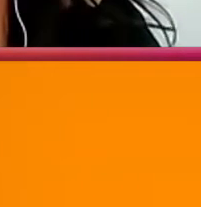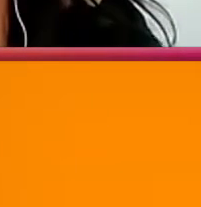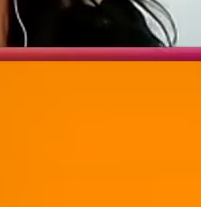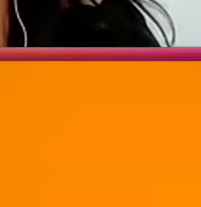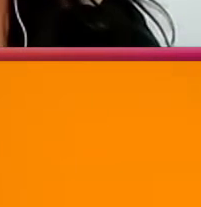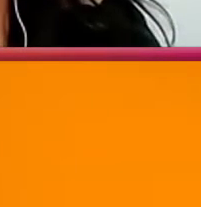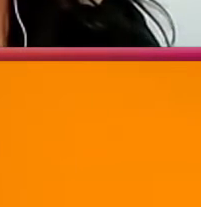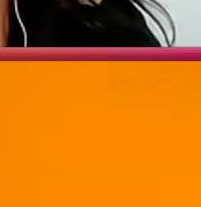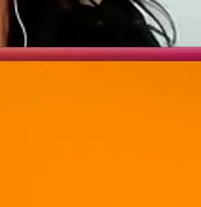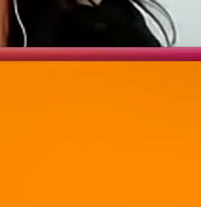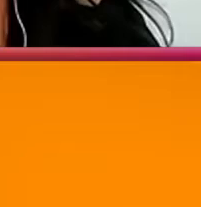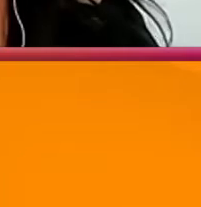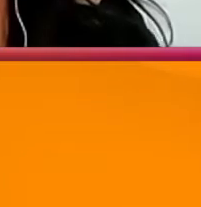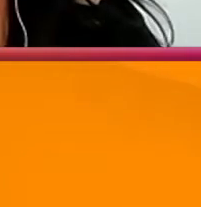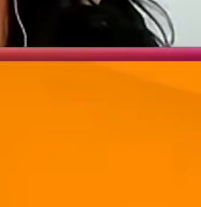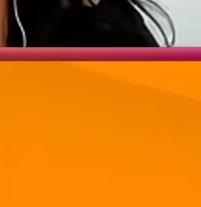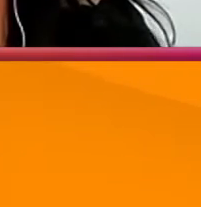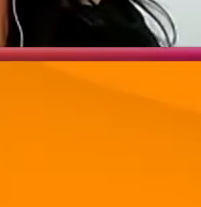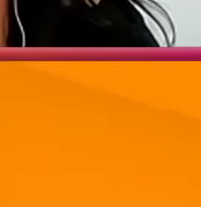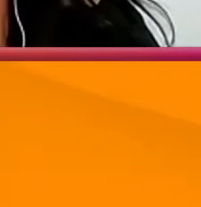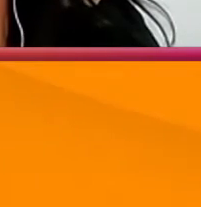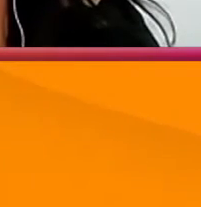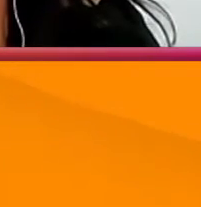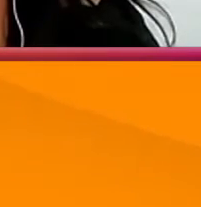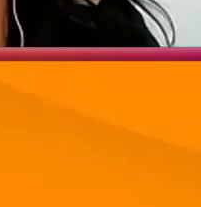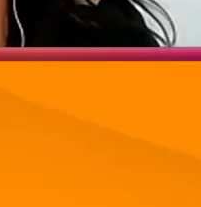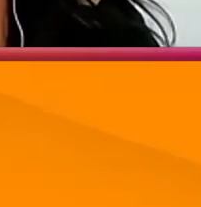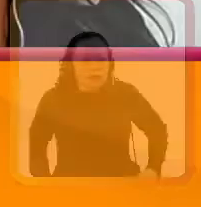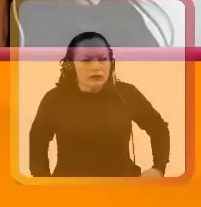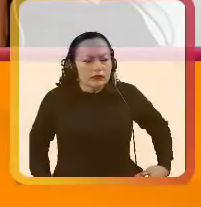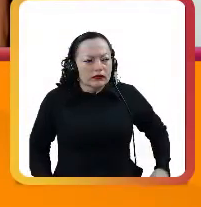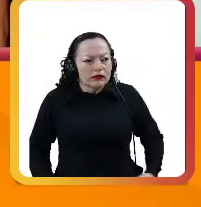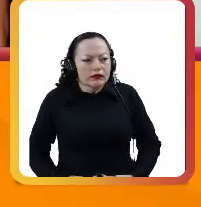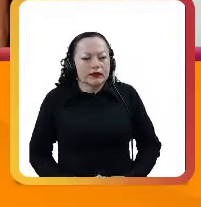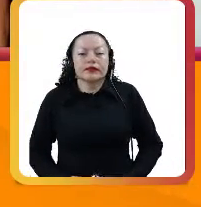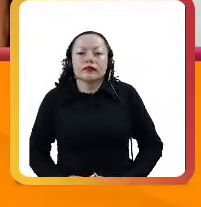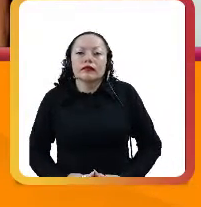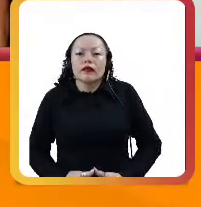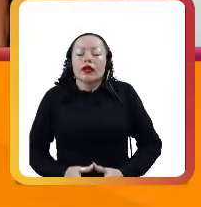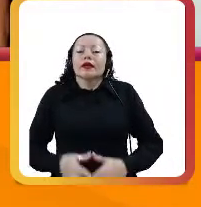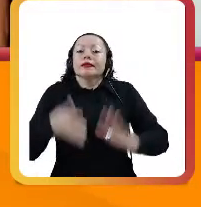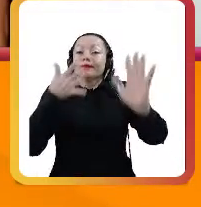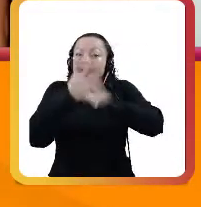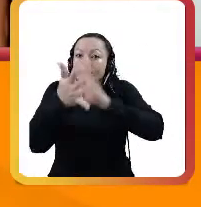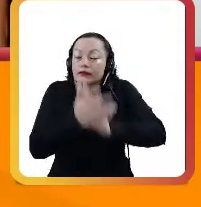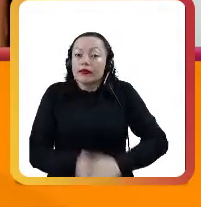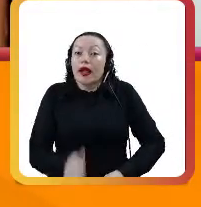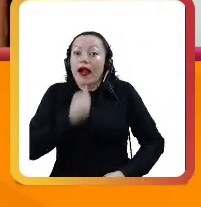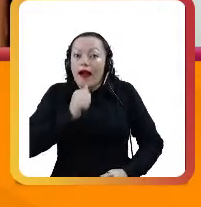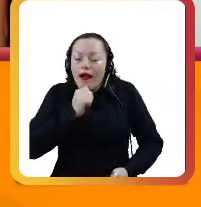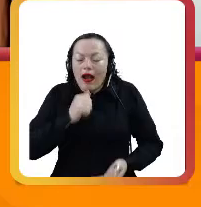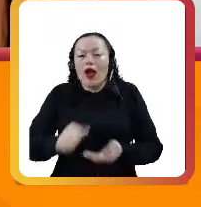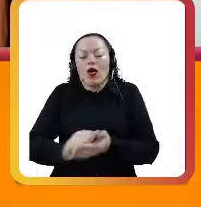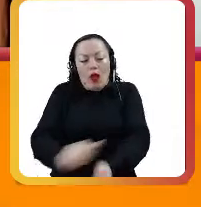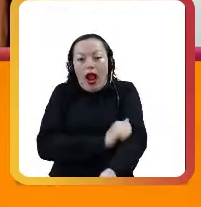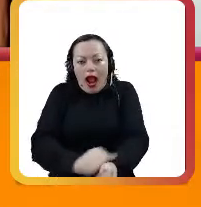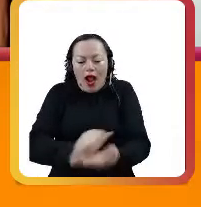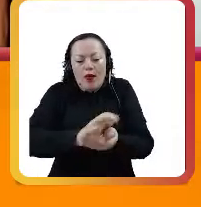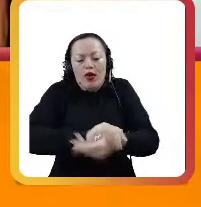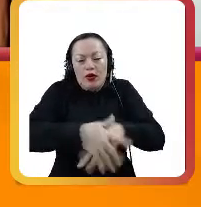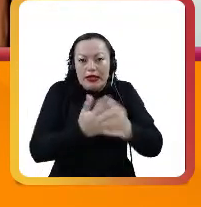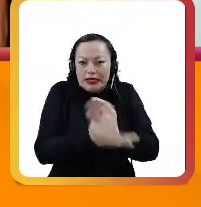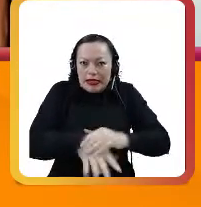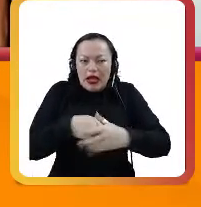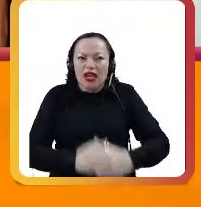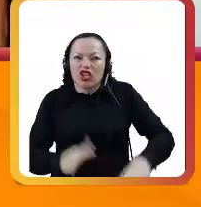las compras o lo que tengamos que hacer, es llegar y bañarnos, porque con agua y jabón podemos estar evacuando